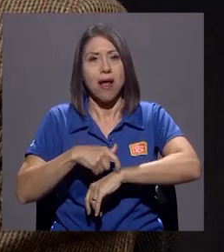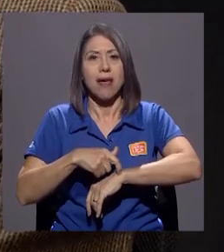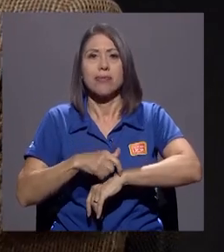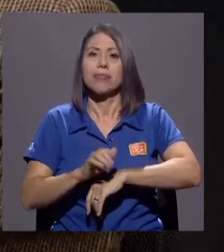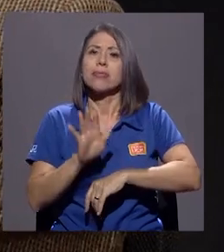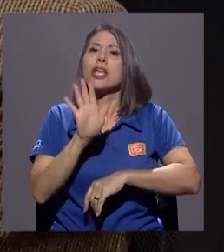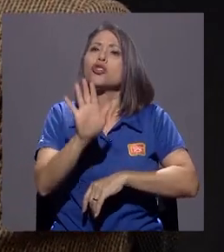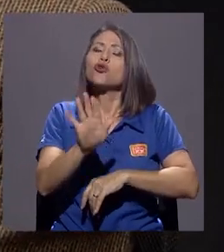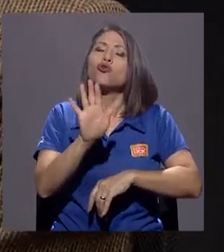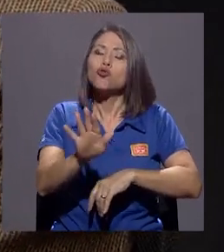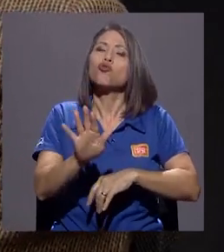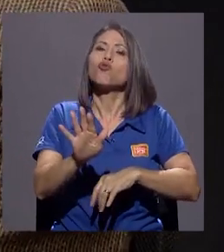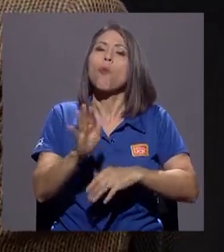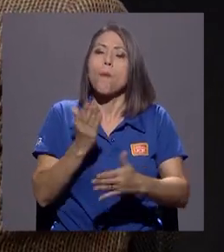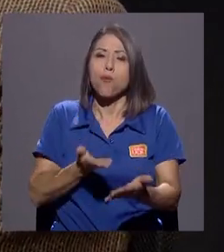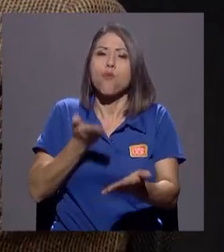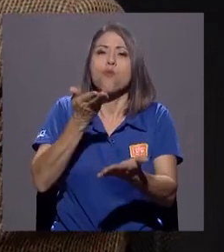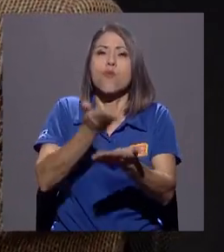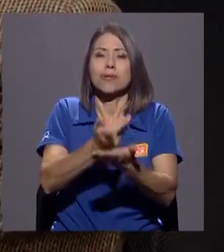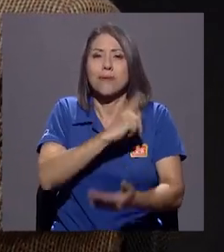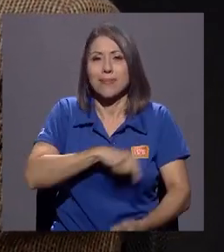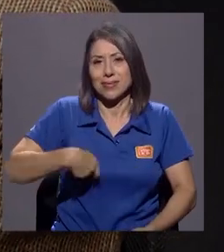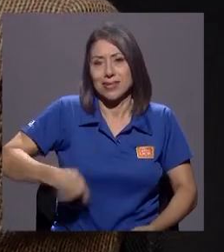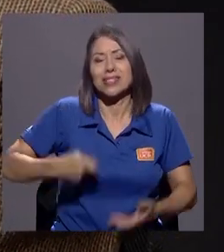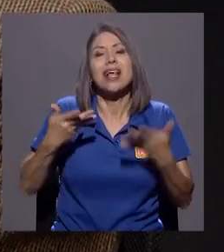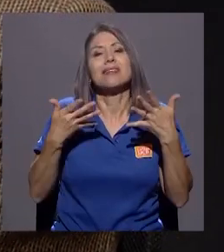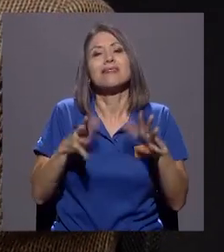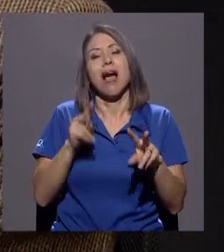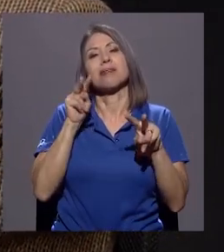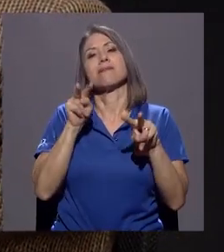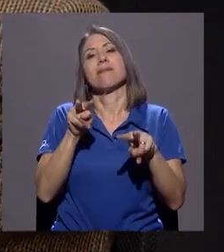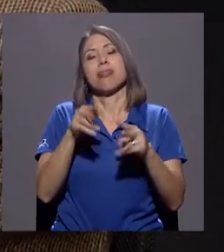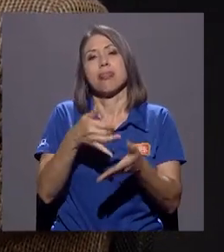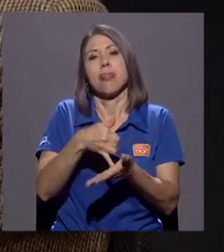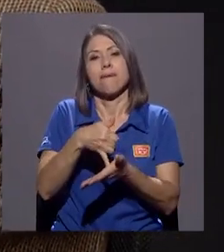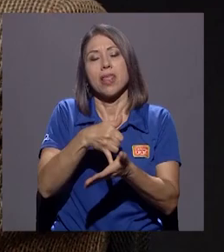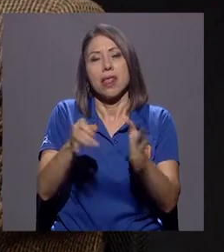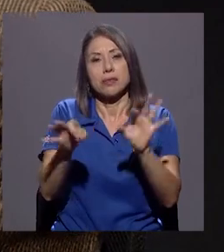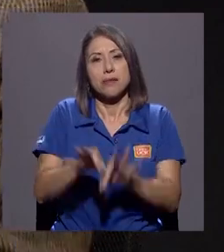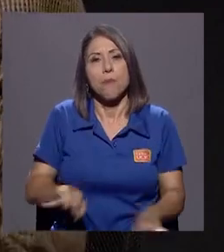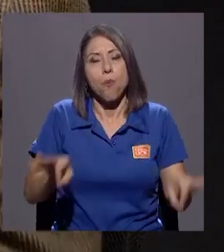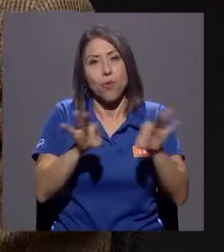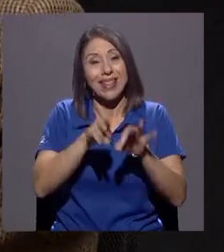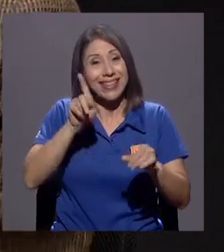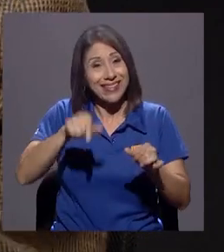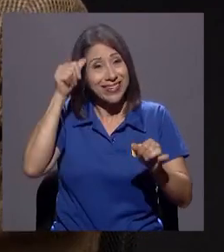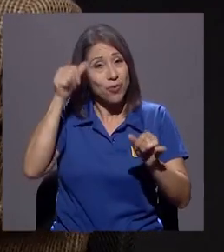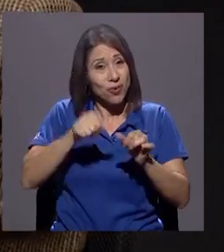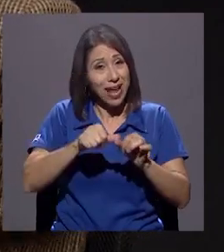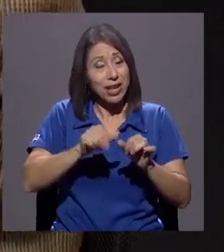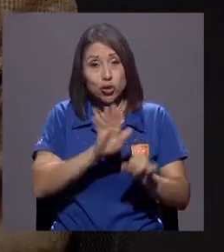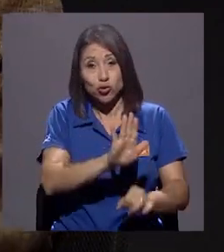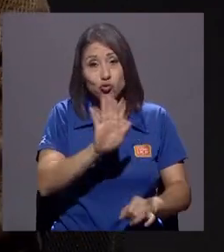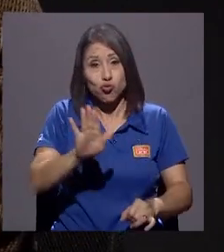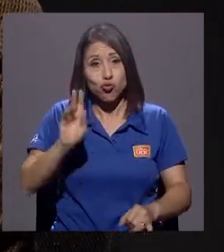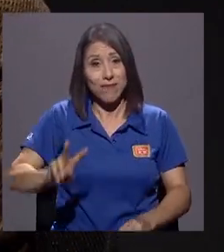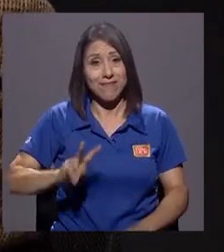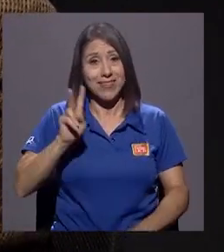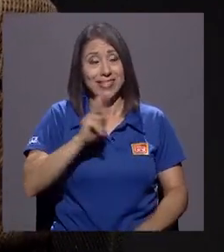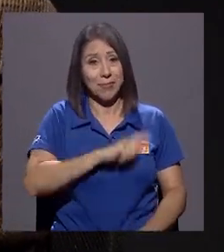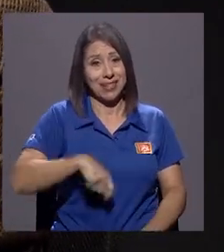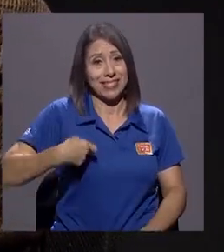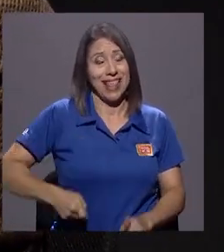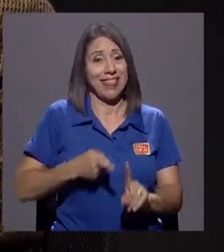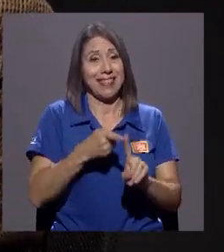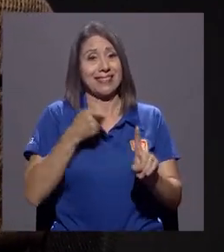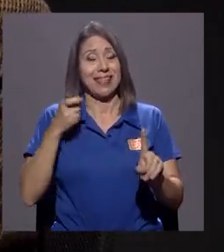fórmula presidencial ya se anunciaban ahí debilidades importantes hay que recordar que sus vicepresidentes provenían de